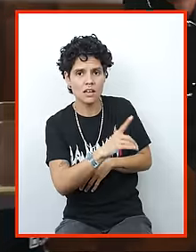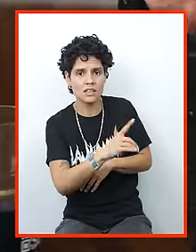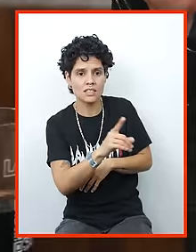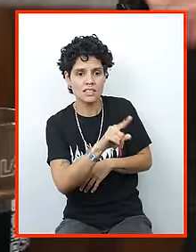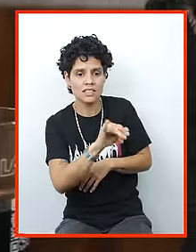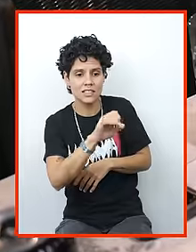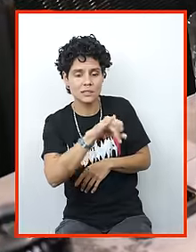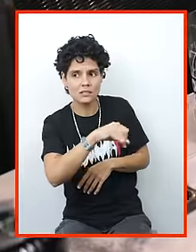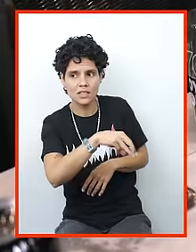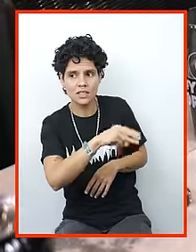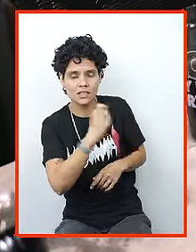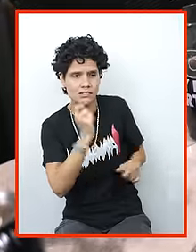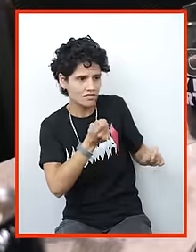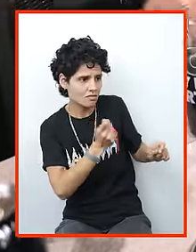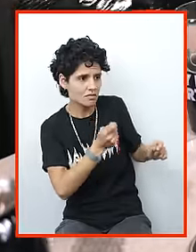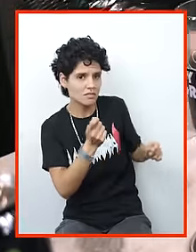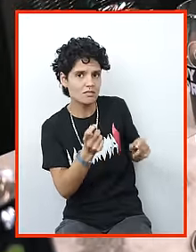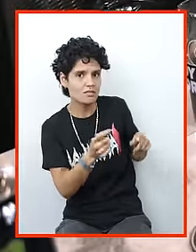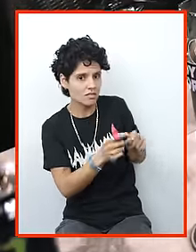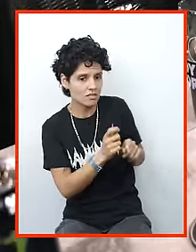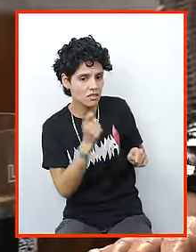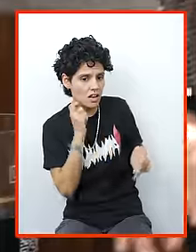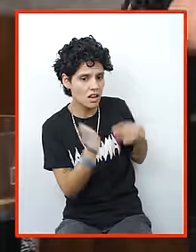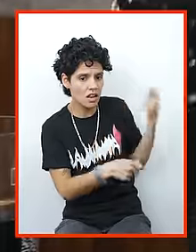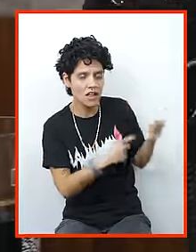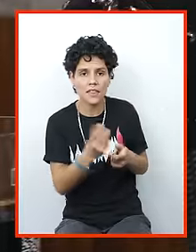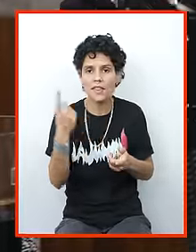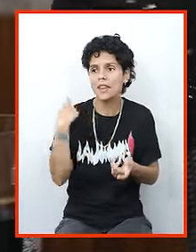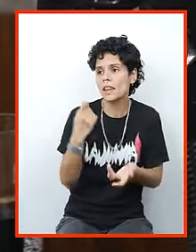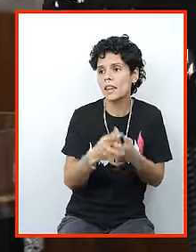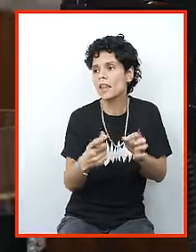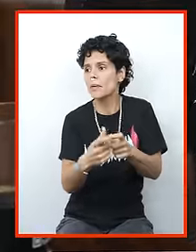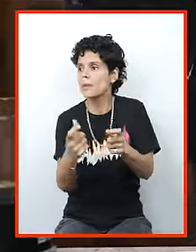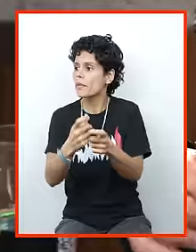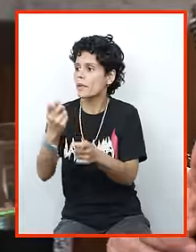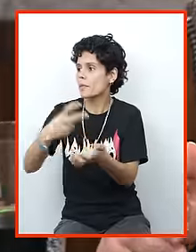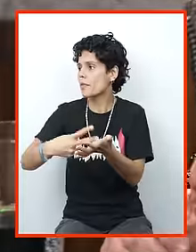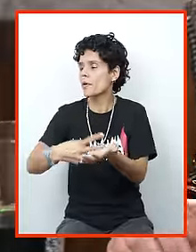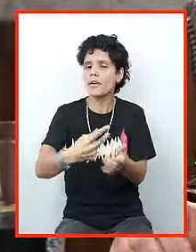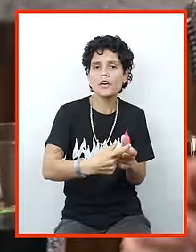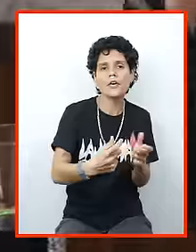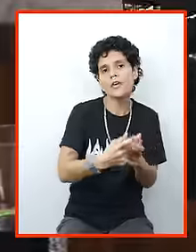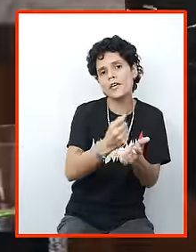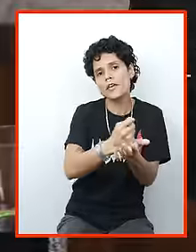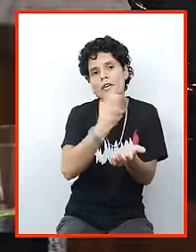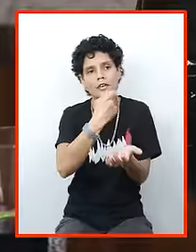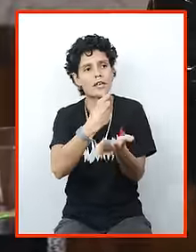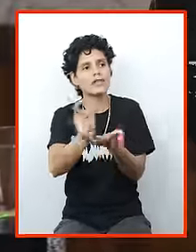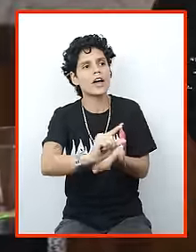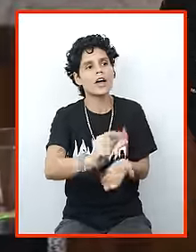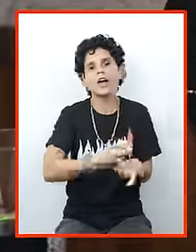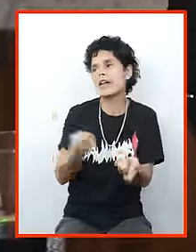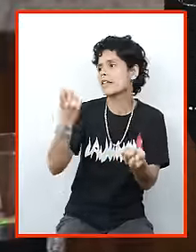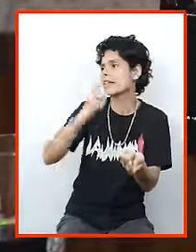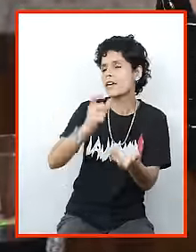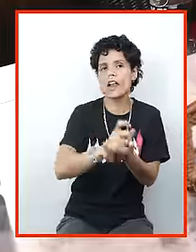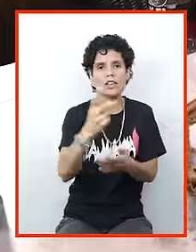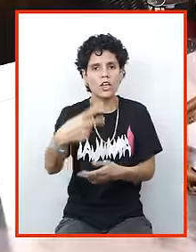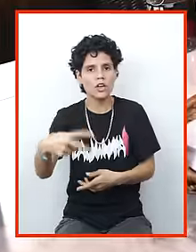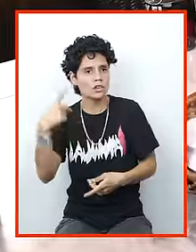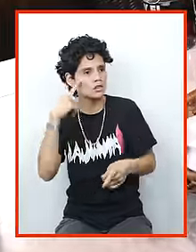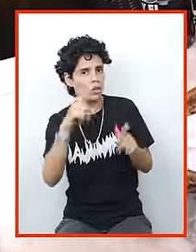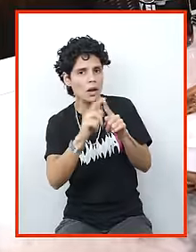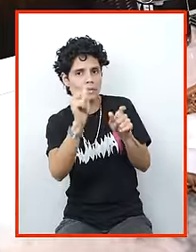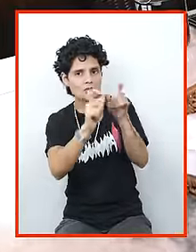un que estaba disfrazado Doctor Simi, luego estaba dos paracetamol por Lucas. Salen las noticias, pues, hermano.